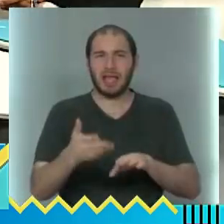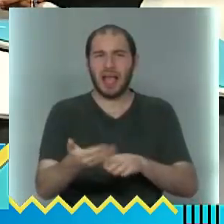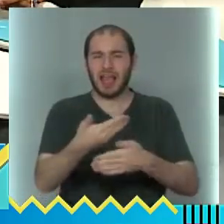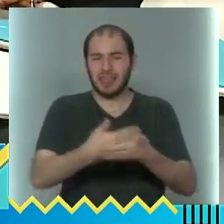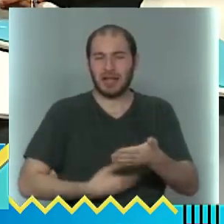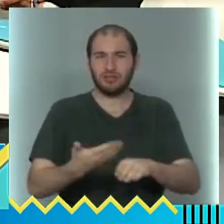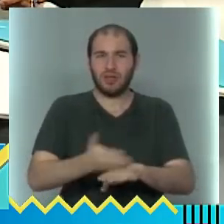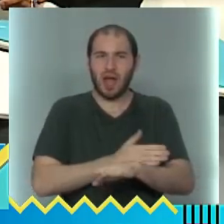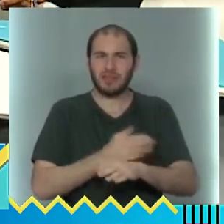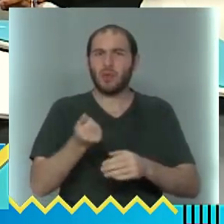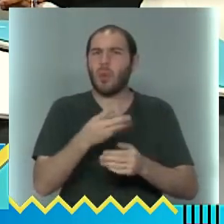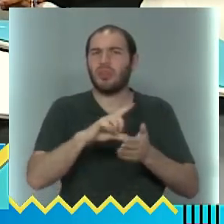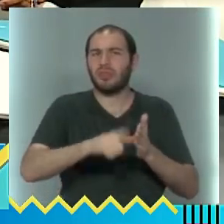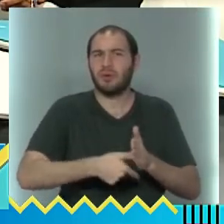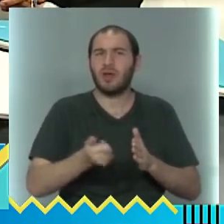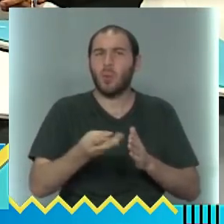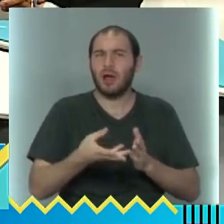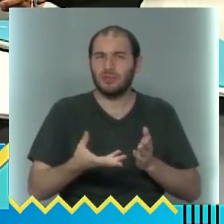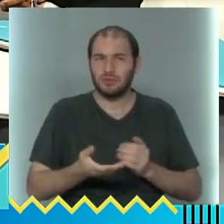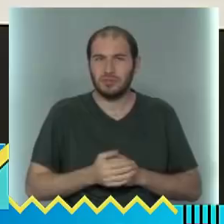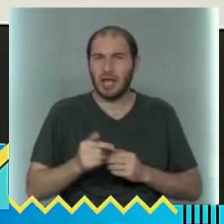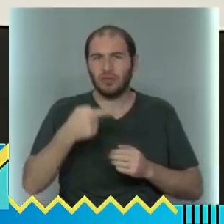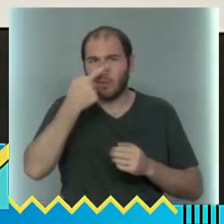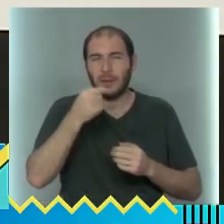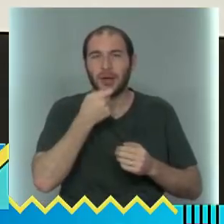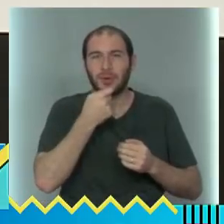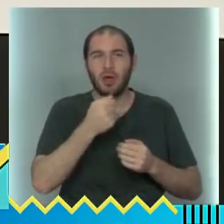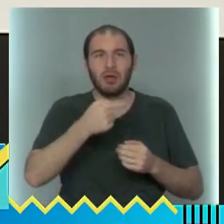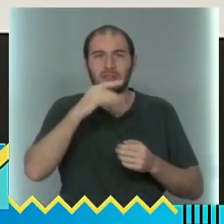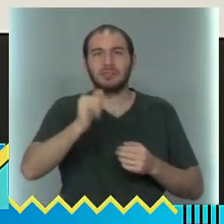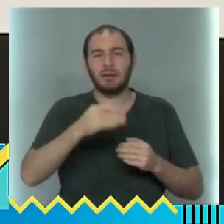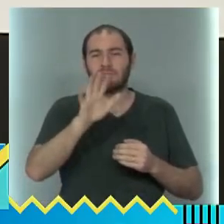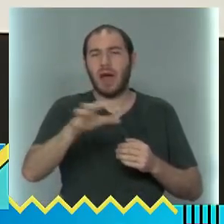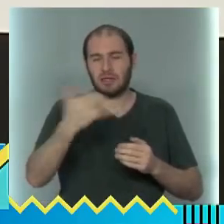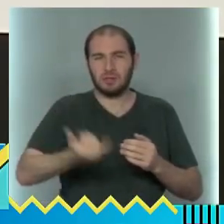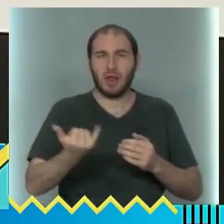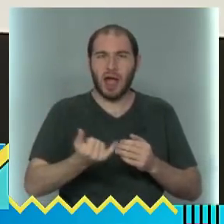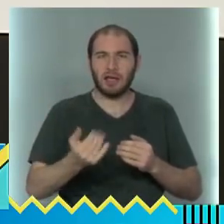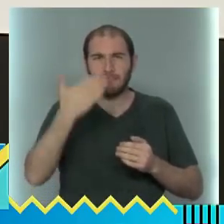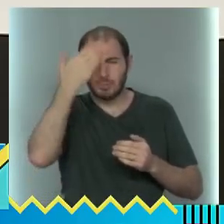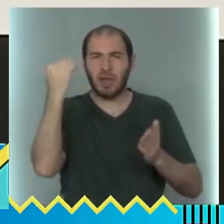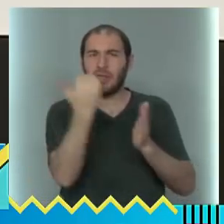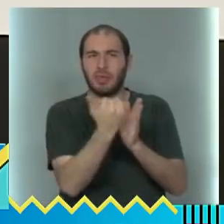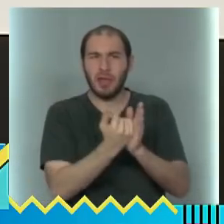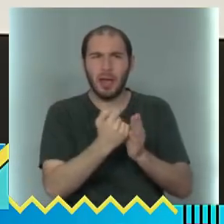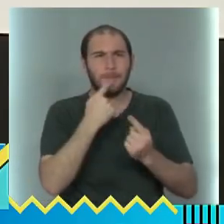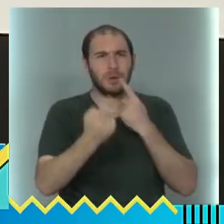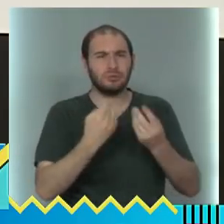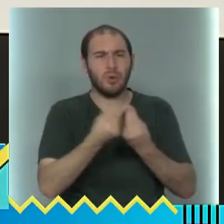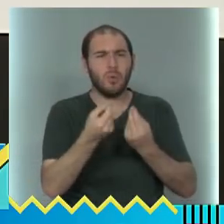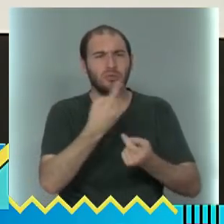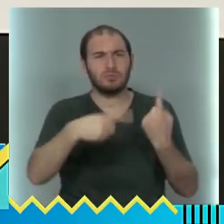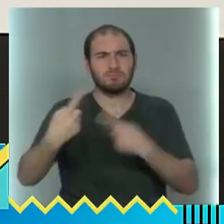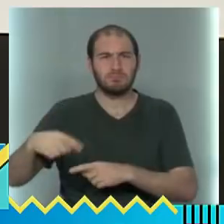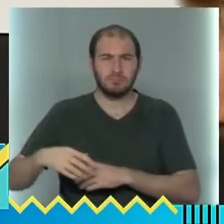se tarda en diagnosticar de alguna forma esto final? Decir, bueno, finalmente es Parkinson y es esta enfermedad. ¿Se consultan a varios